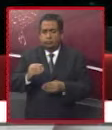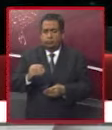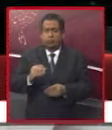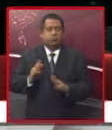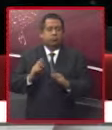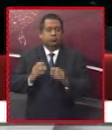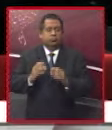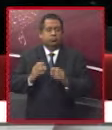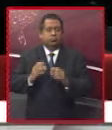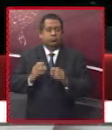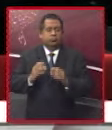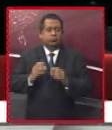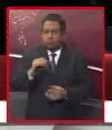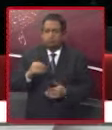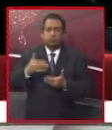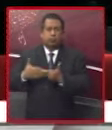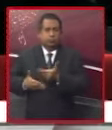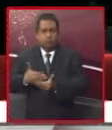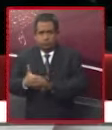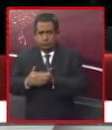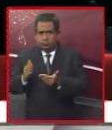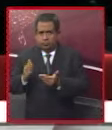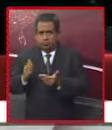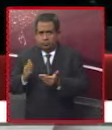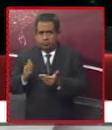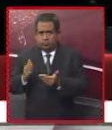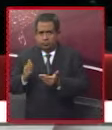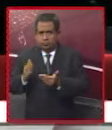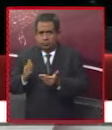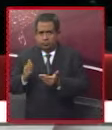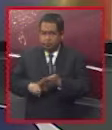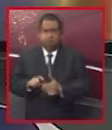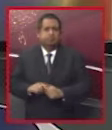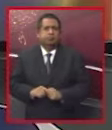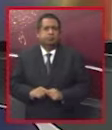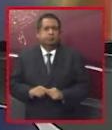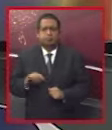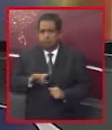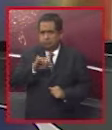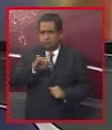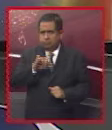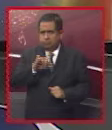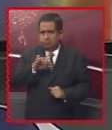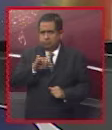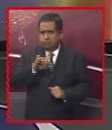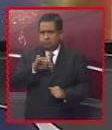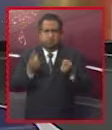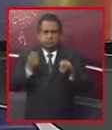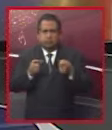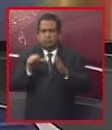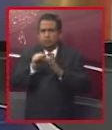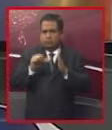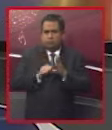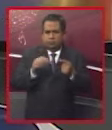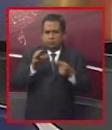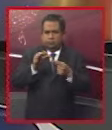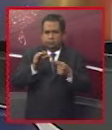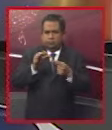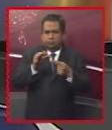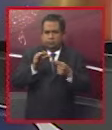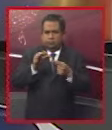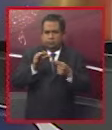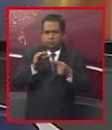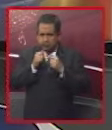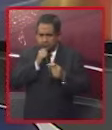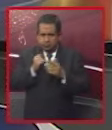y por el que se expide el Código Militar de Procedimientos Penales. Bueno, posteriormente se